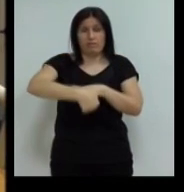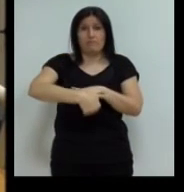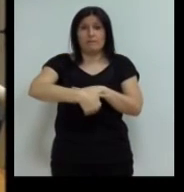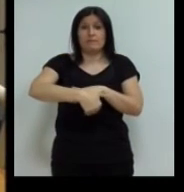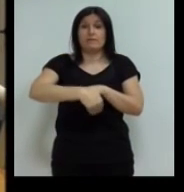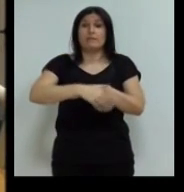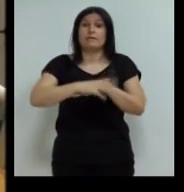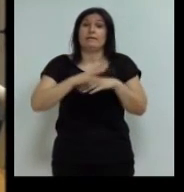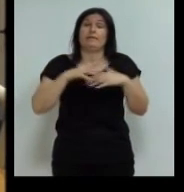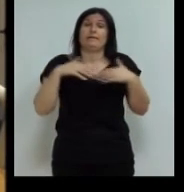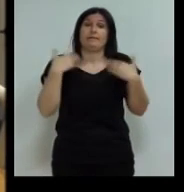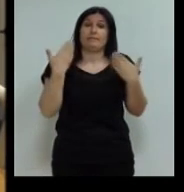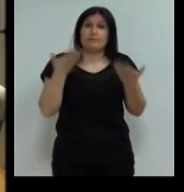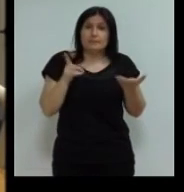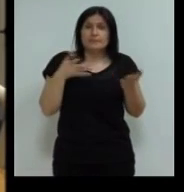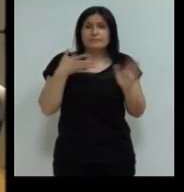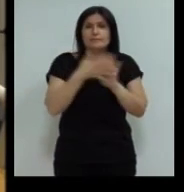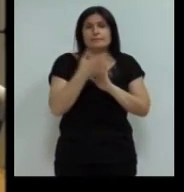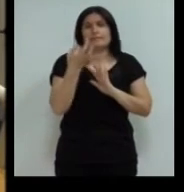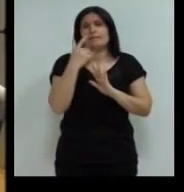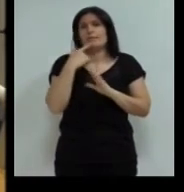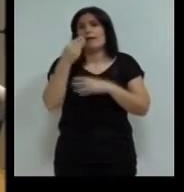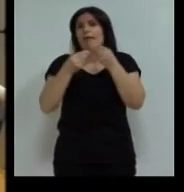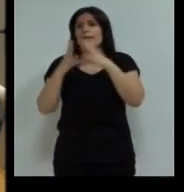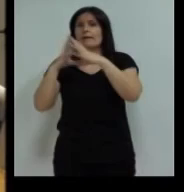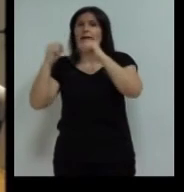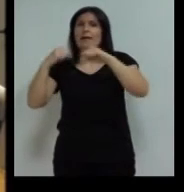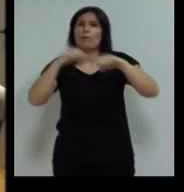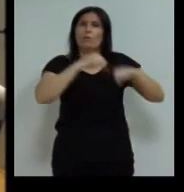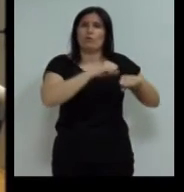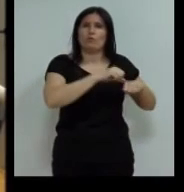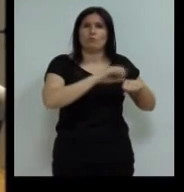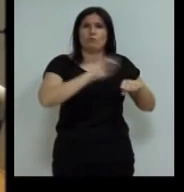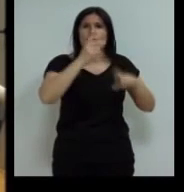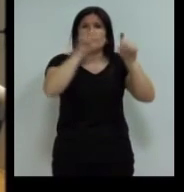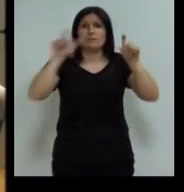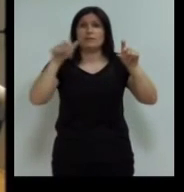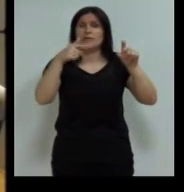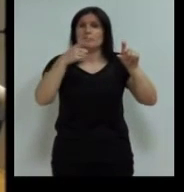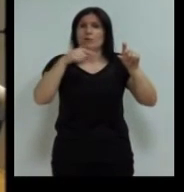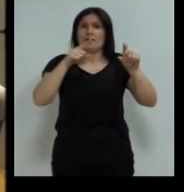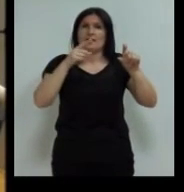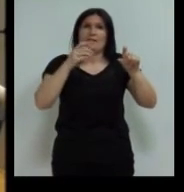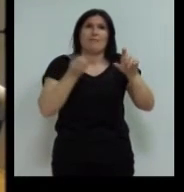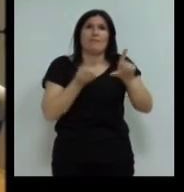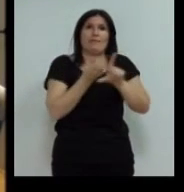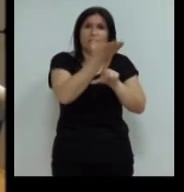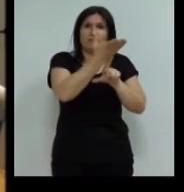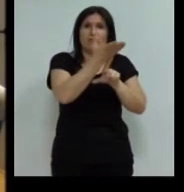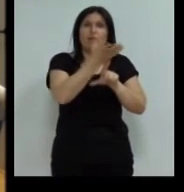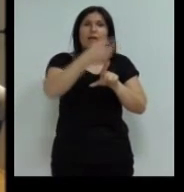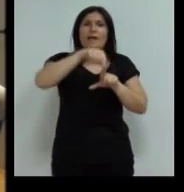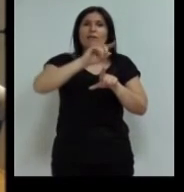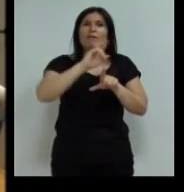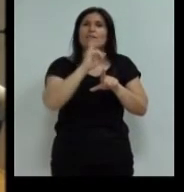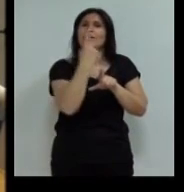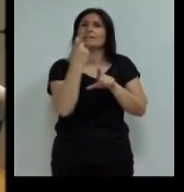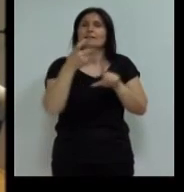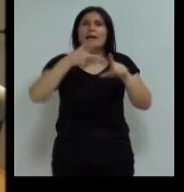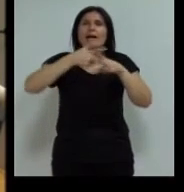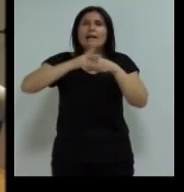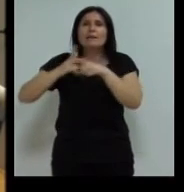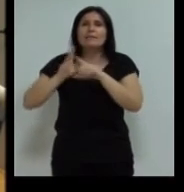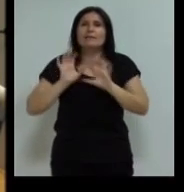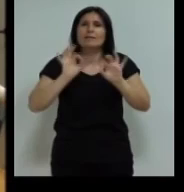Entonces, claro, hay que llegar a acuerdos con el exhibidor. El exhibidor en este momento necesita tener herramientas para poner en